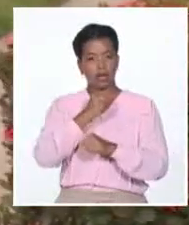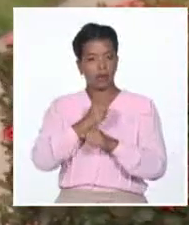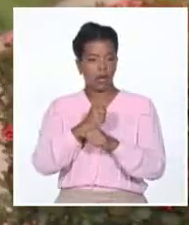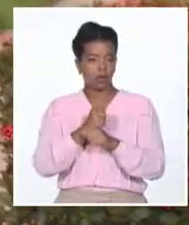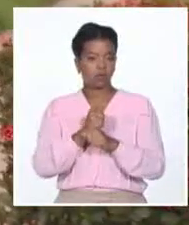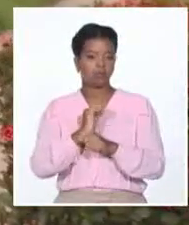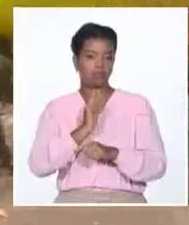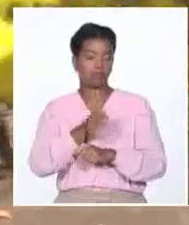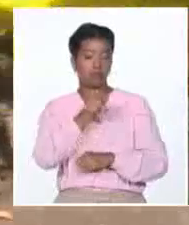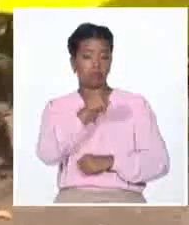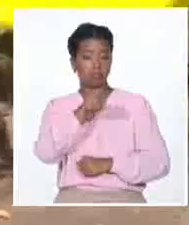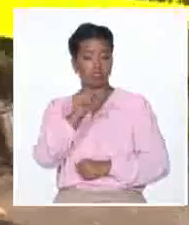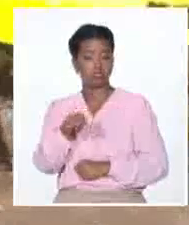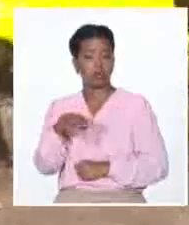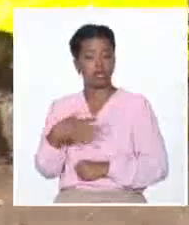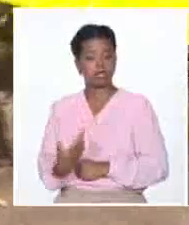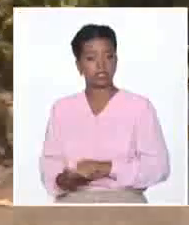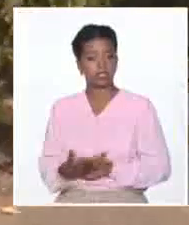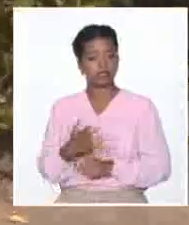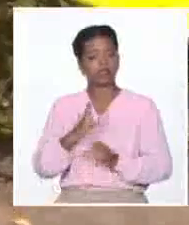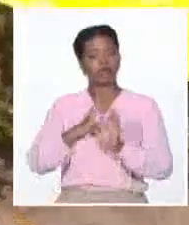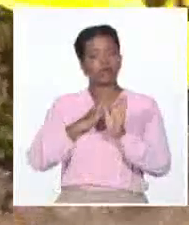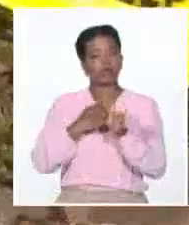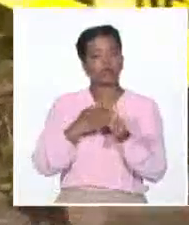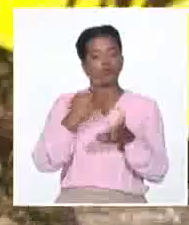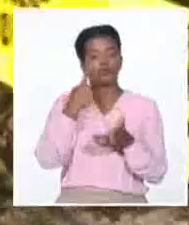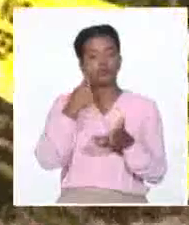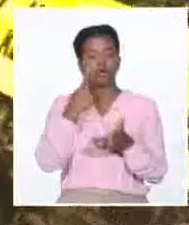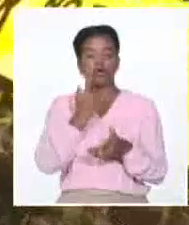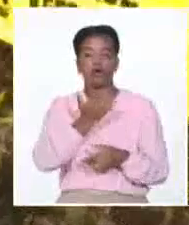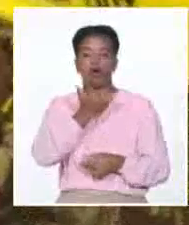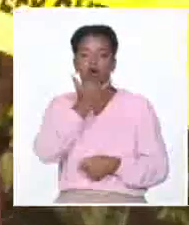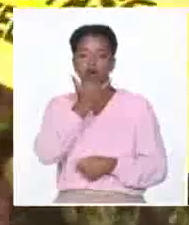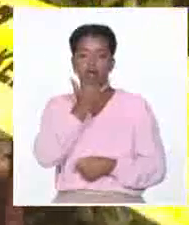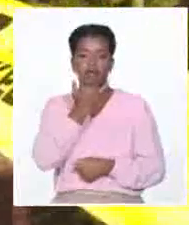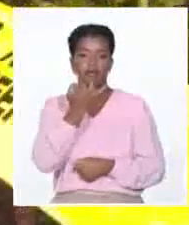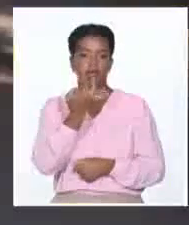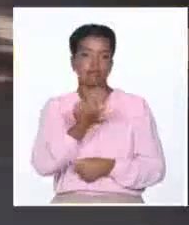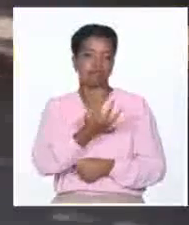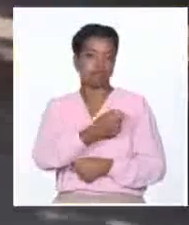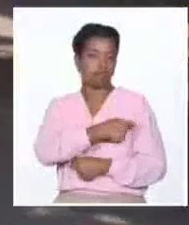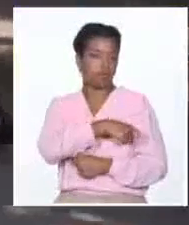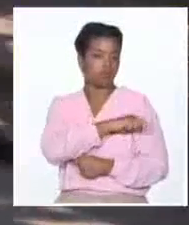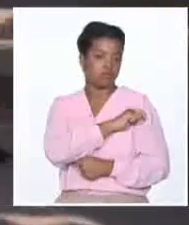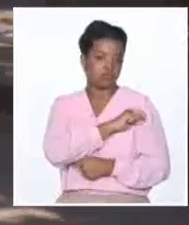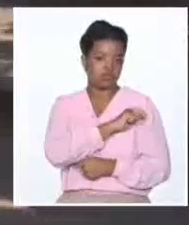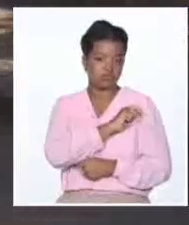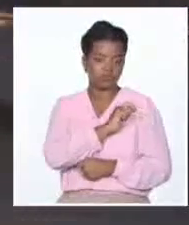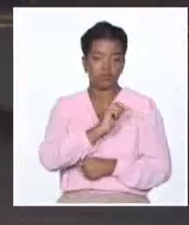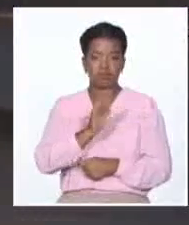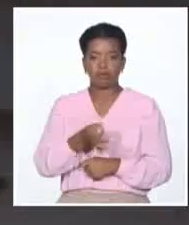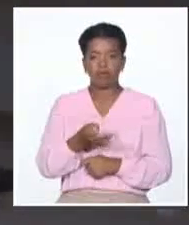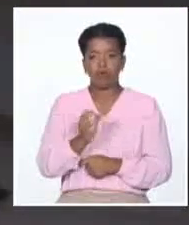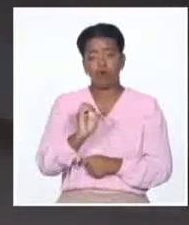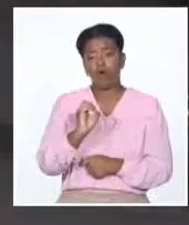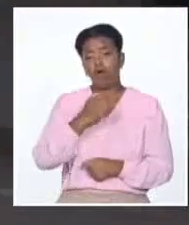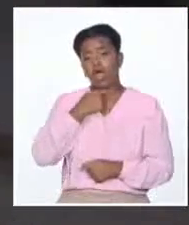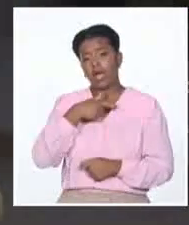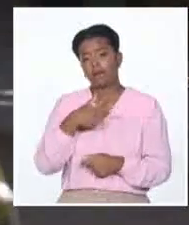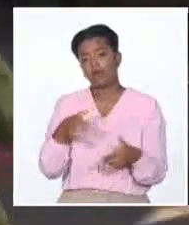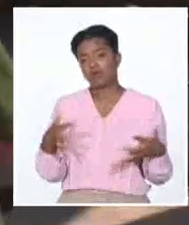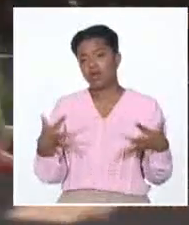con personas que con su conducta irritan a la comunidad, son proclives a la comisión de hechos delictivos o por relacionarse con